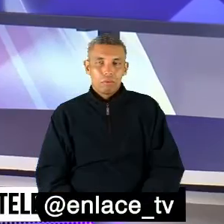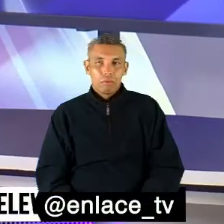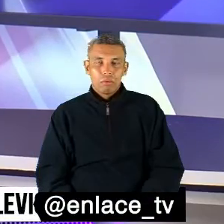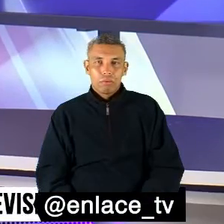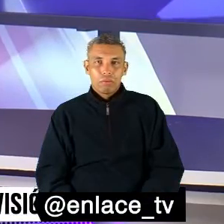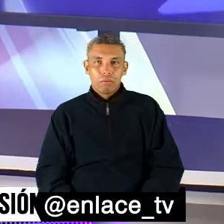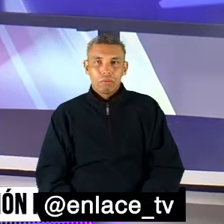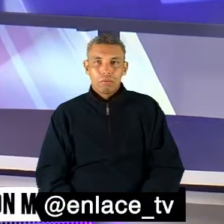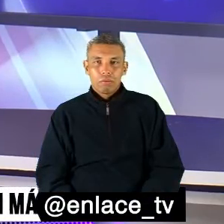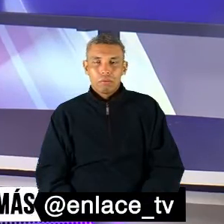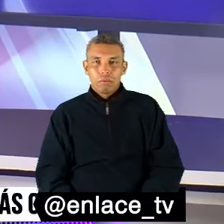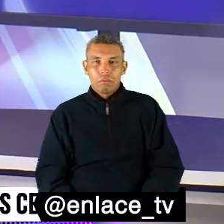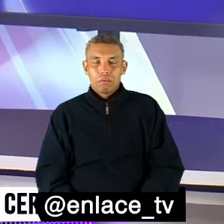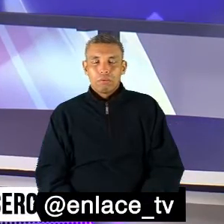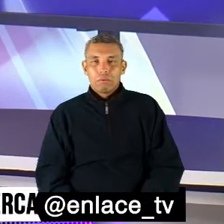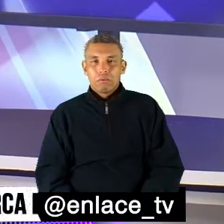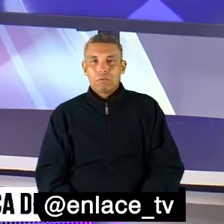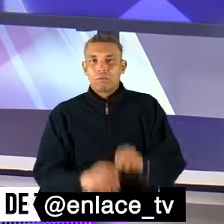Y